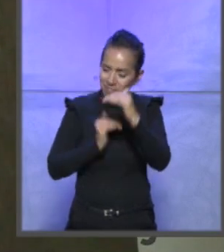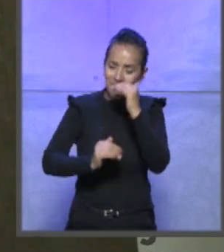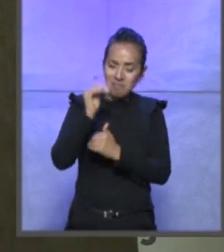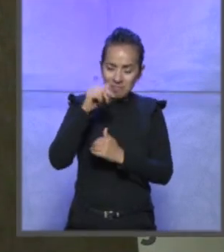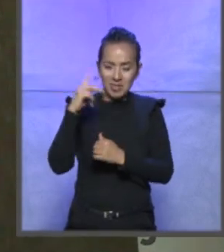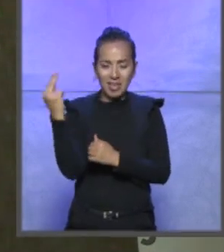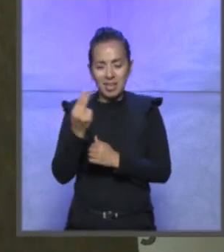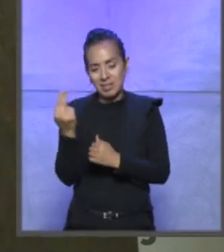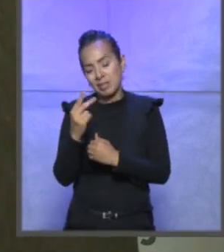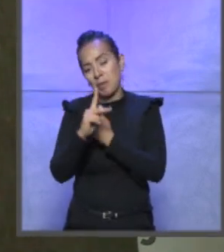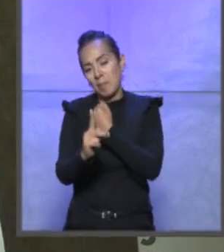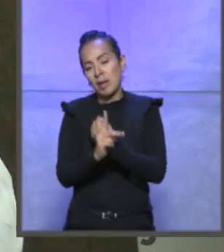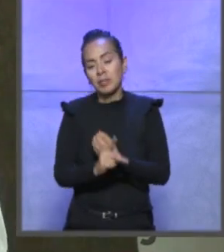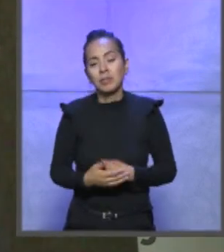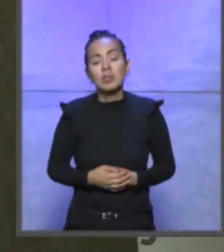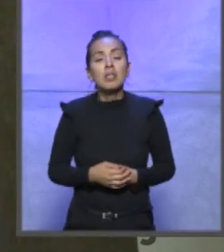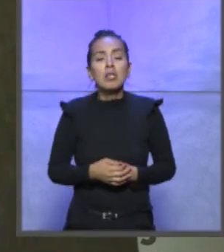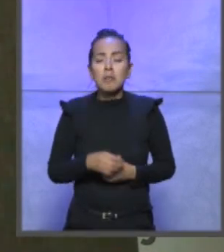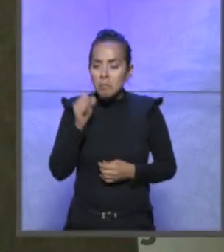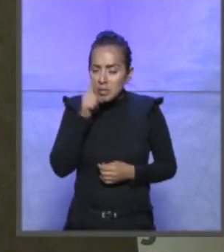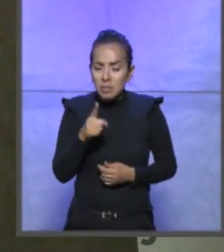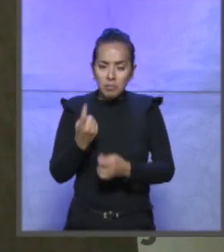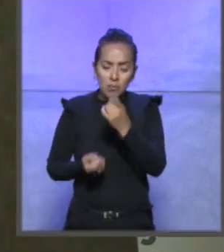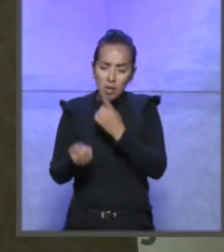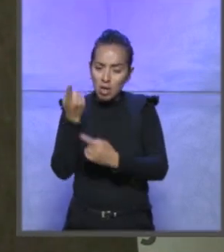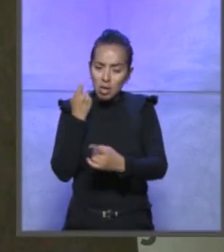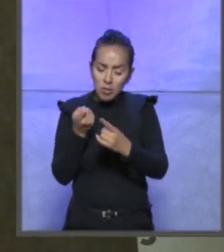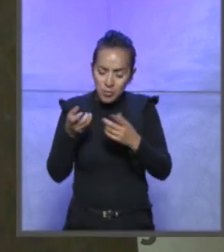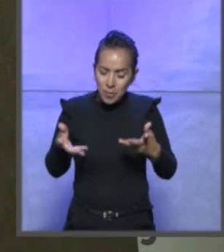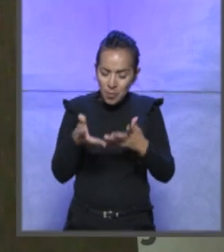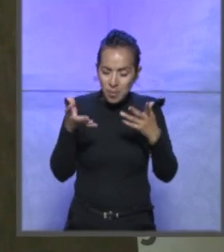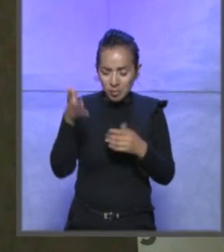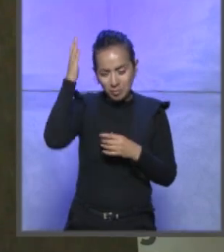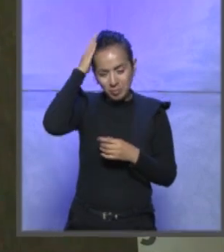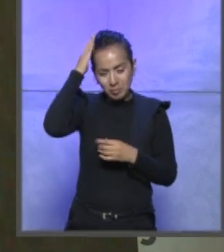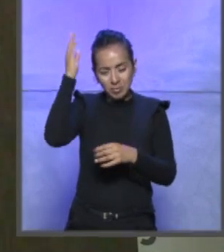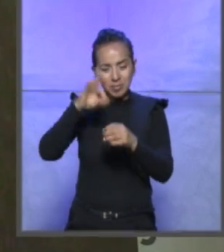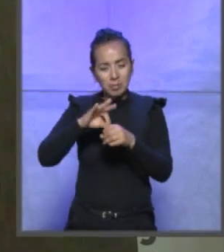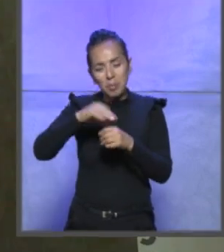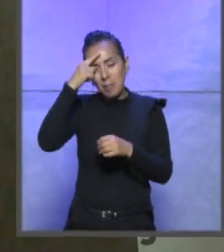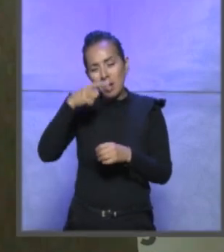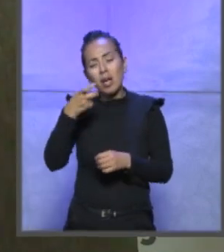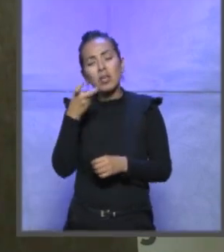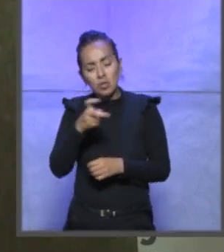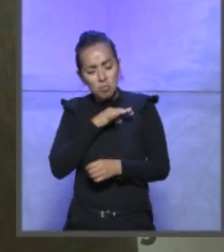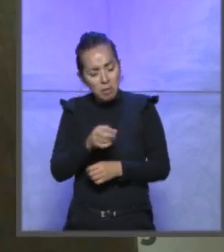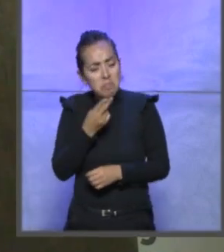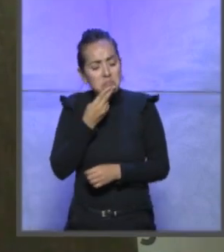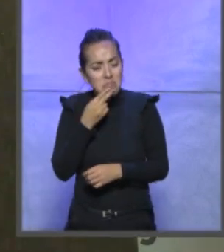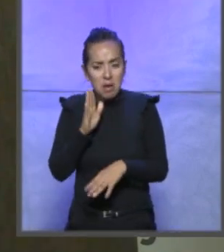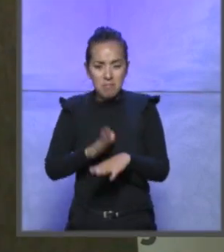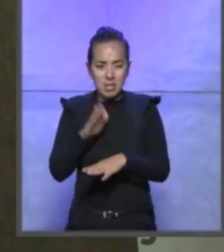Y algunos impulsos también para las autoridades electorales, para que esto pueda tener más arranque,